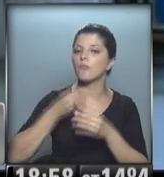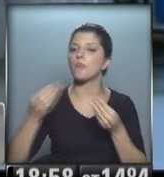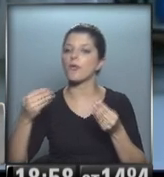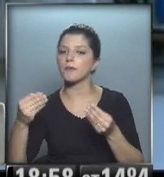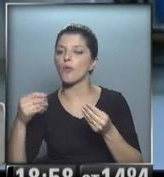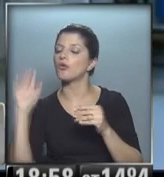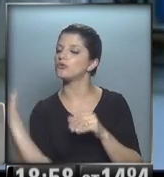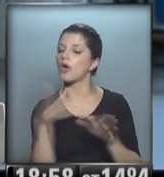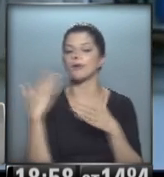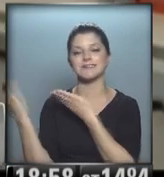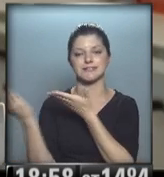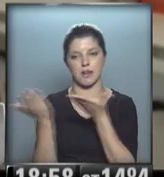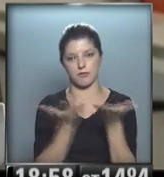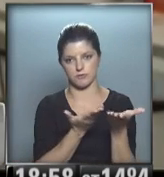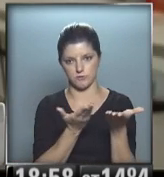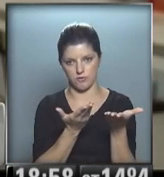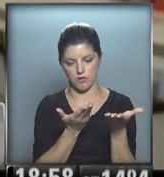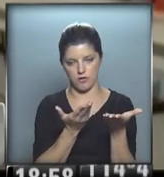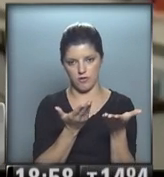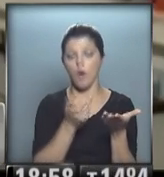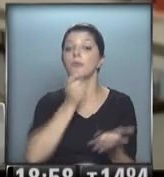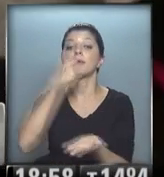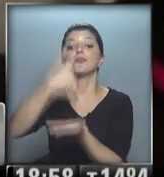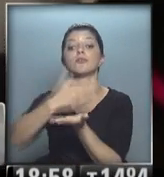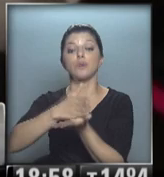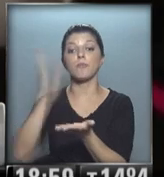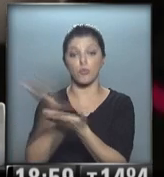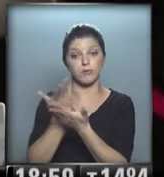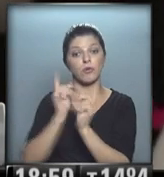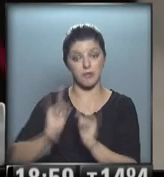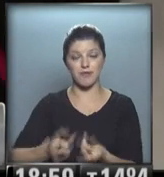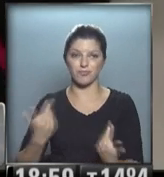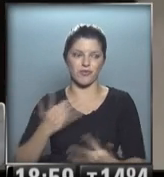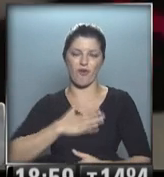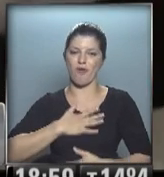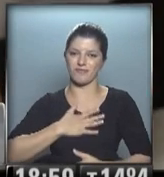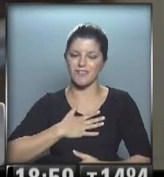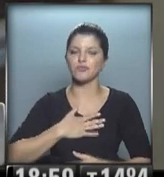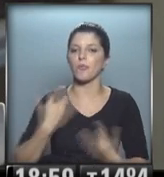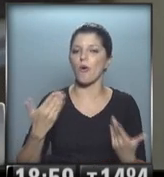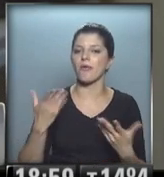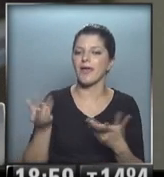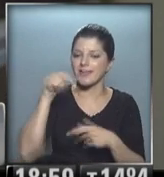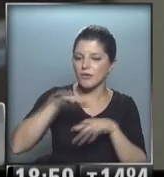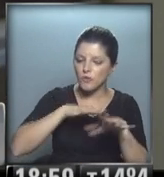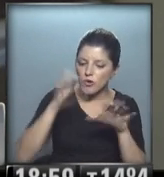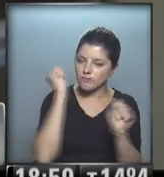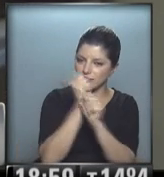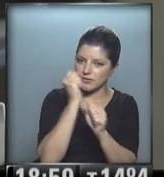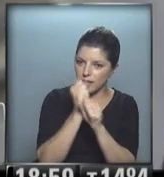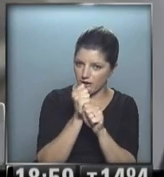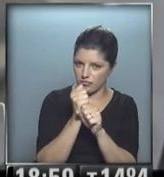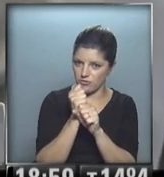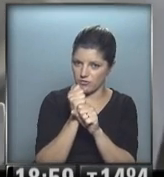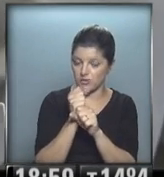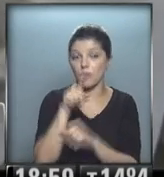de servicios, incluso al sector productivo. Así que estamos muy contentos de poder contribuir a consolidar este espacio de trabajo, que